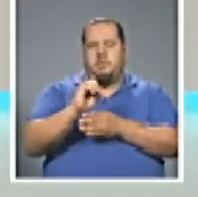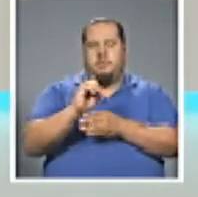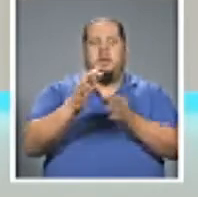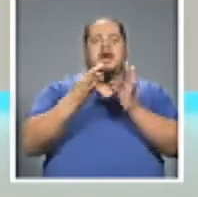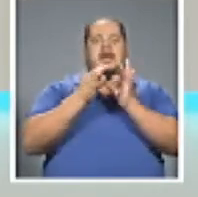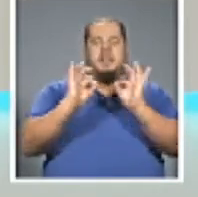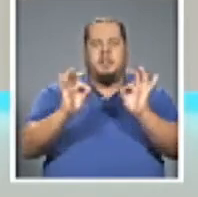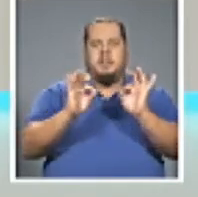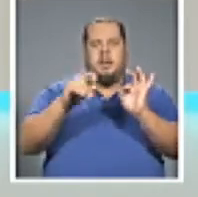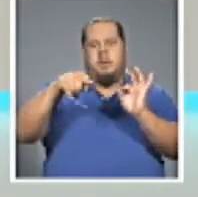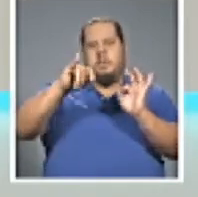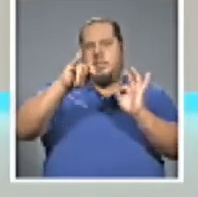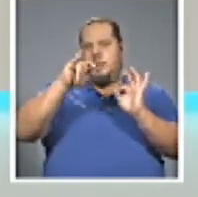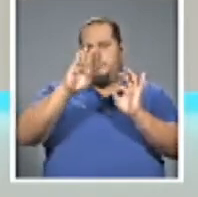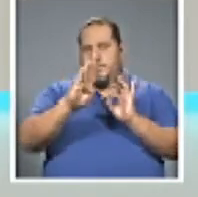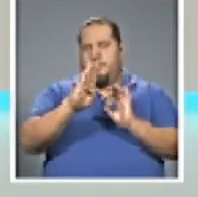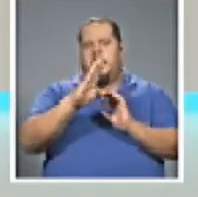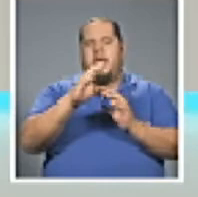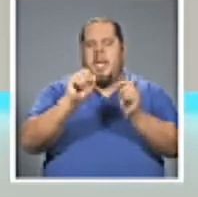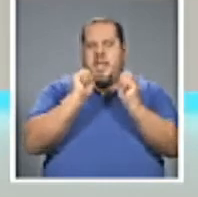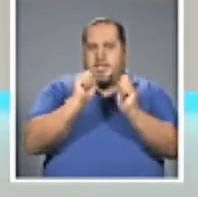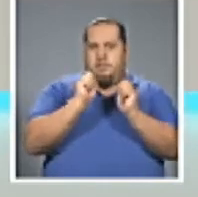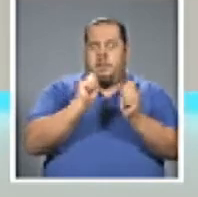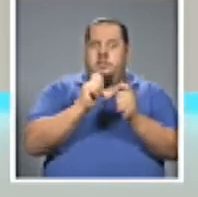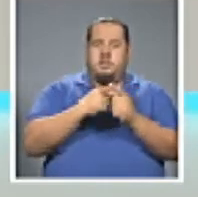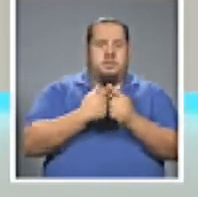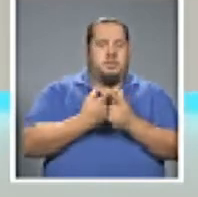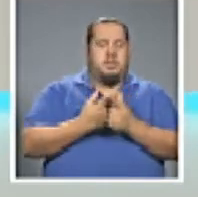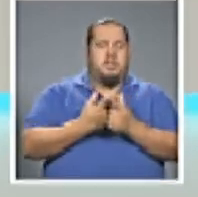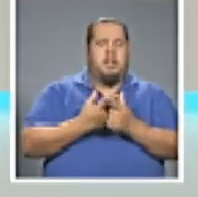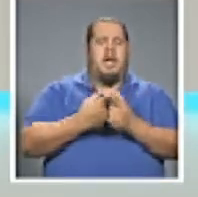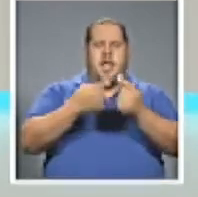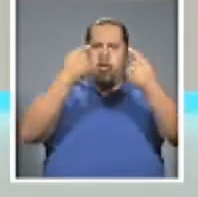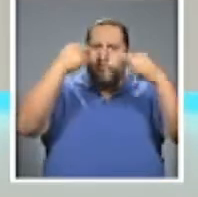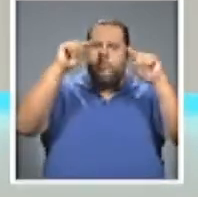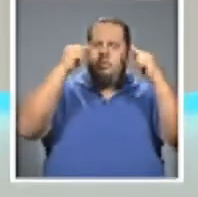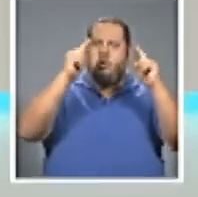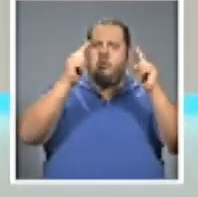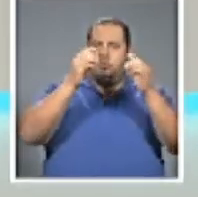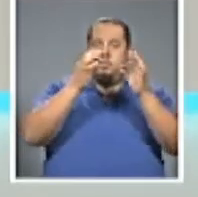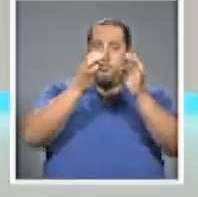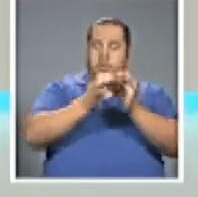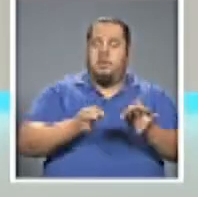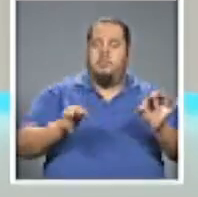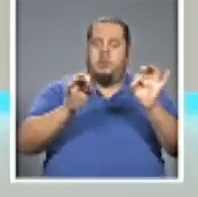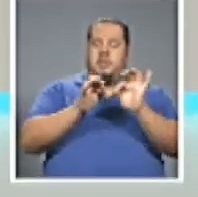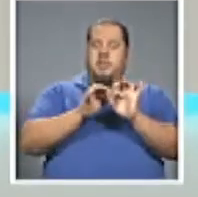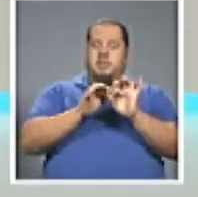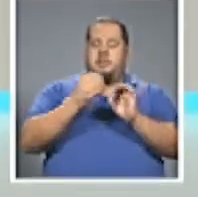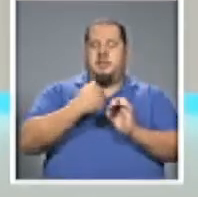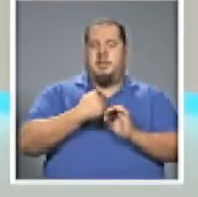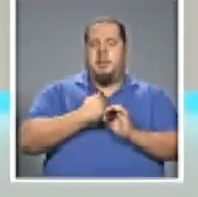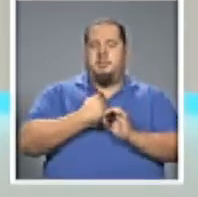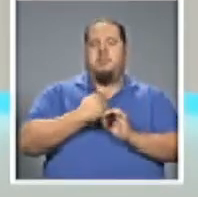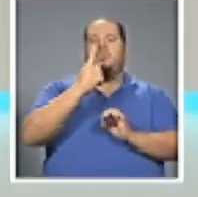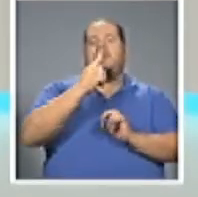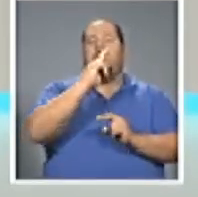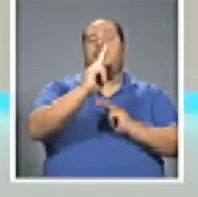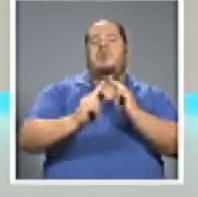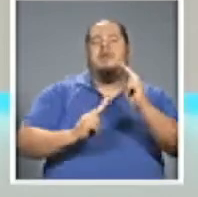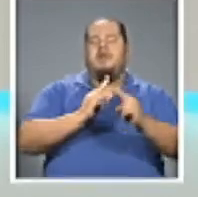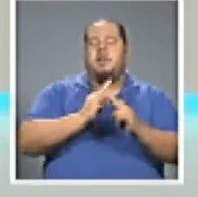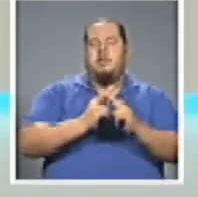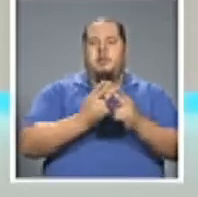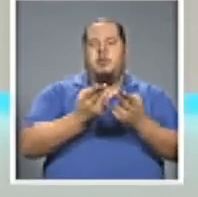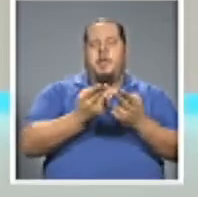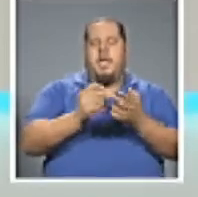de su PIB en educación. Entonces, hay unos logros muy importantes. Tenemos casi una universalización en